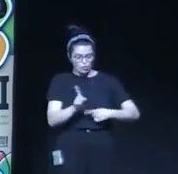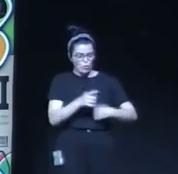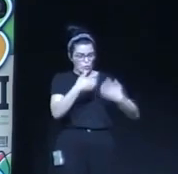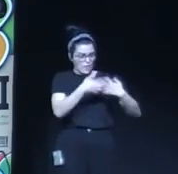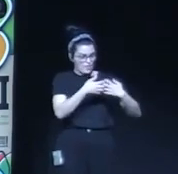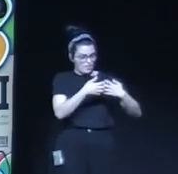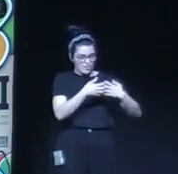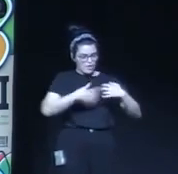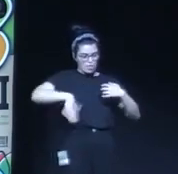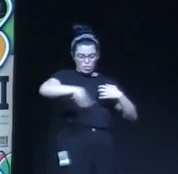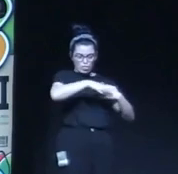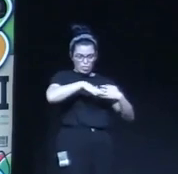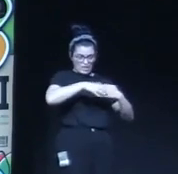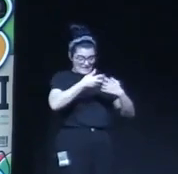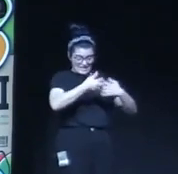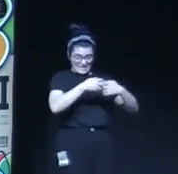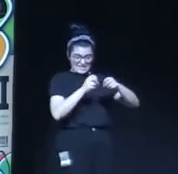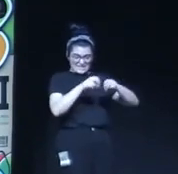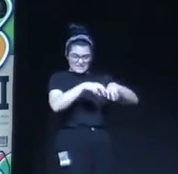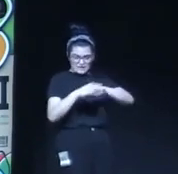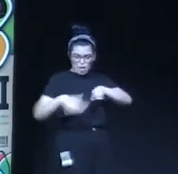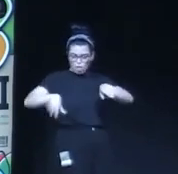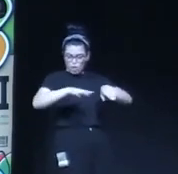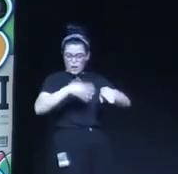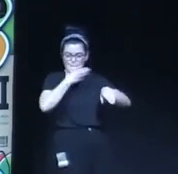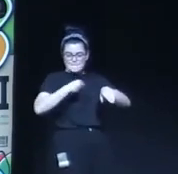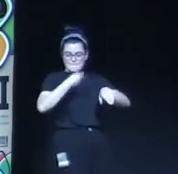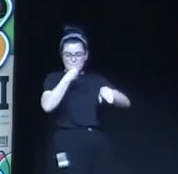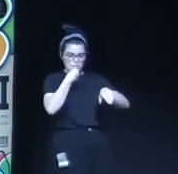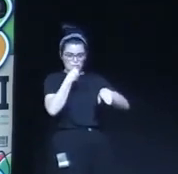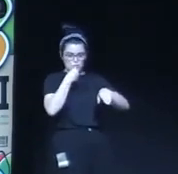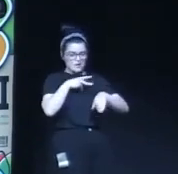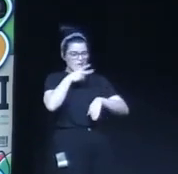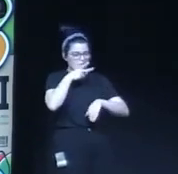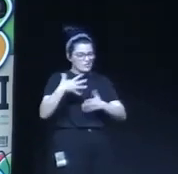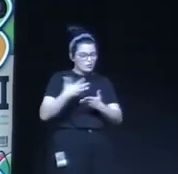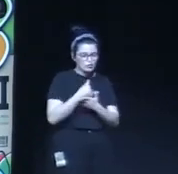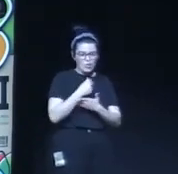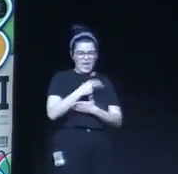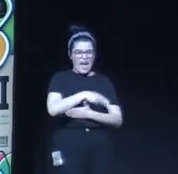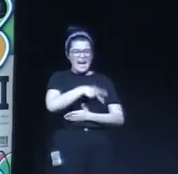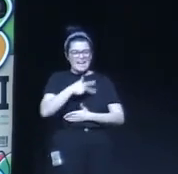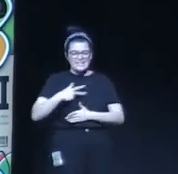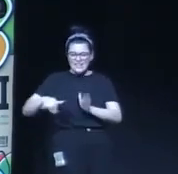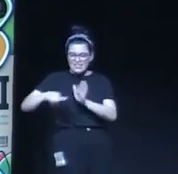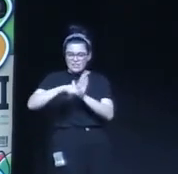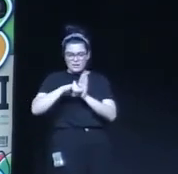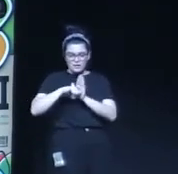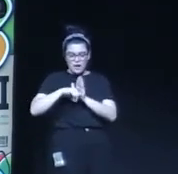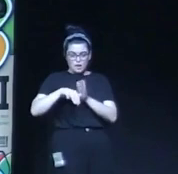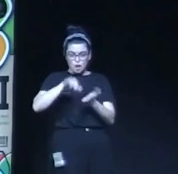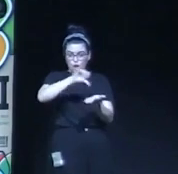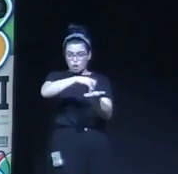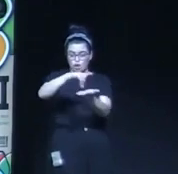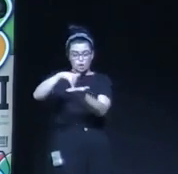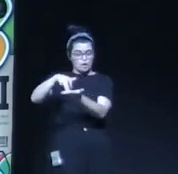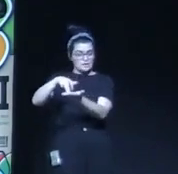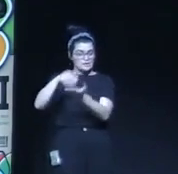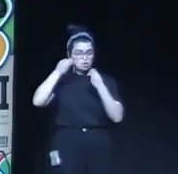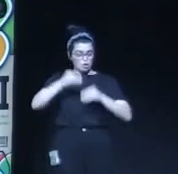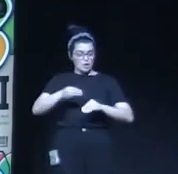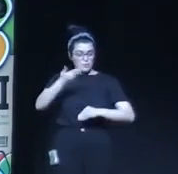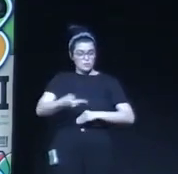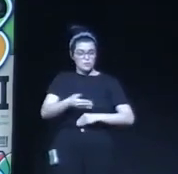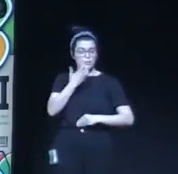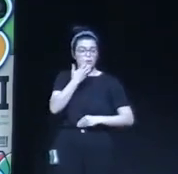Cantabria, todo es verde y tiene unos restos históricos muy importantes, porque el castillo más antiguo de